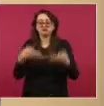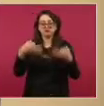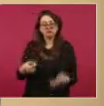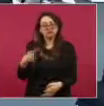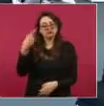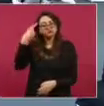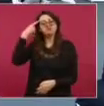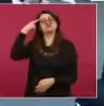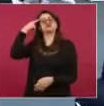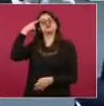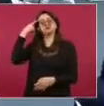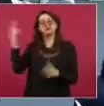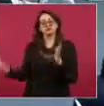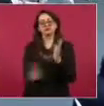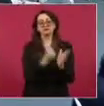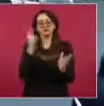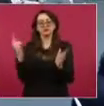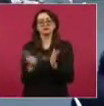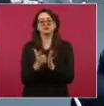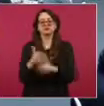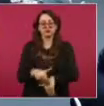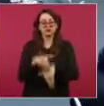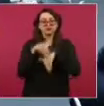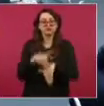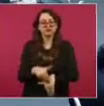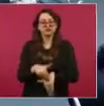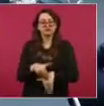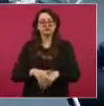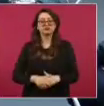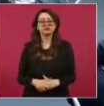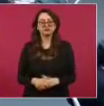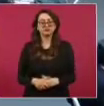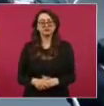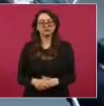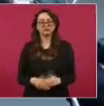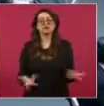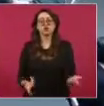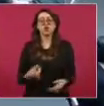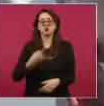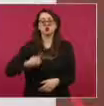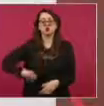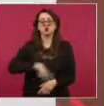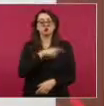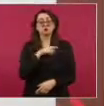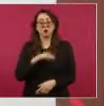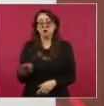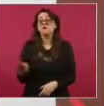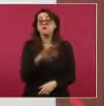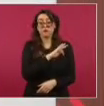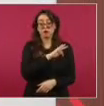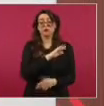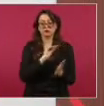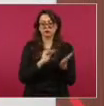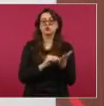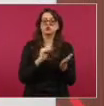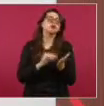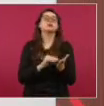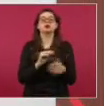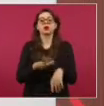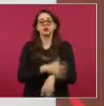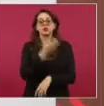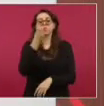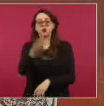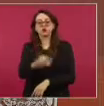y la ley como herramientas fundamentales. Porque tenemos esperanza, las y los